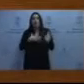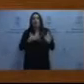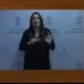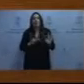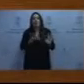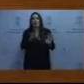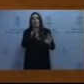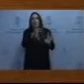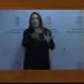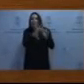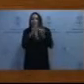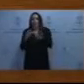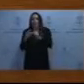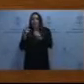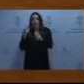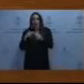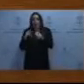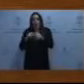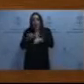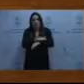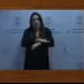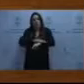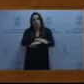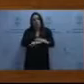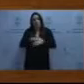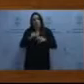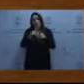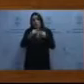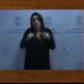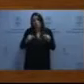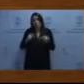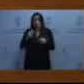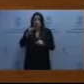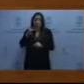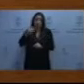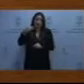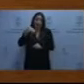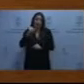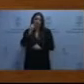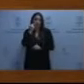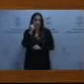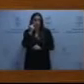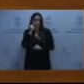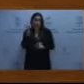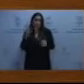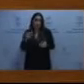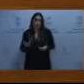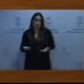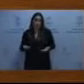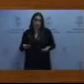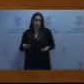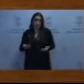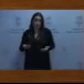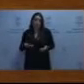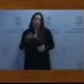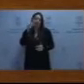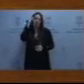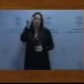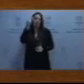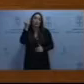falta de liderazgo político de nuestro Gobierno y de nuestro presidente, el señor Javier Fernández. Creo que aquí no hace